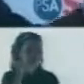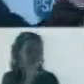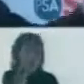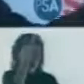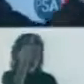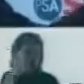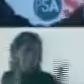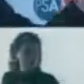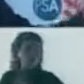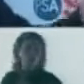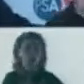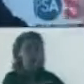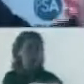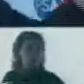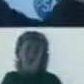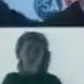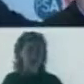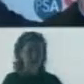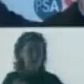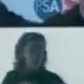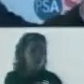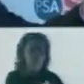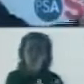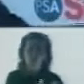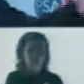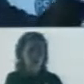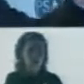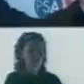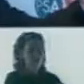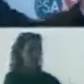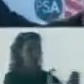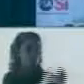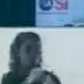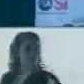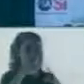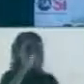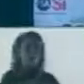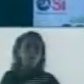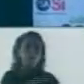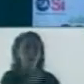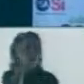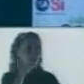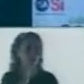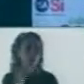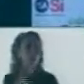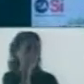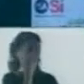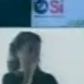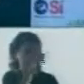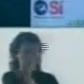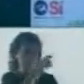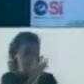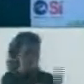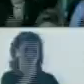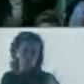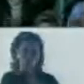mis brazos a todos los partidos políticos para que hagamos de Torredonjimeno el primer pueblo económico de la provincia de Jaén, por nuestros